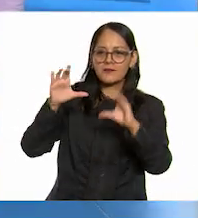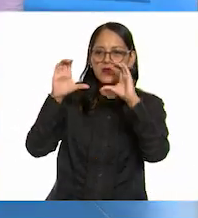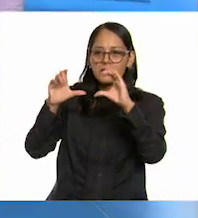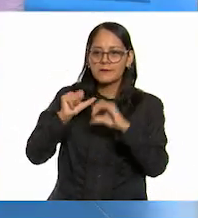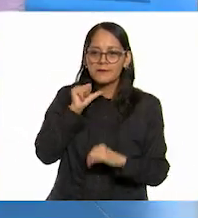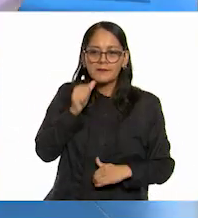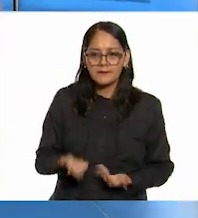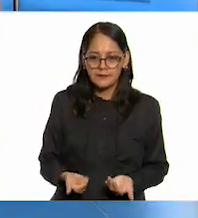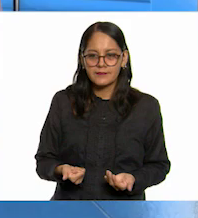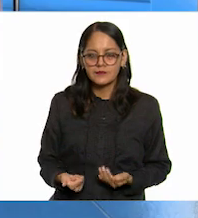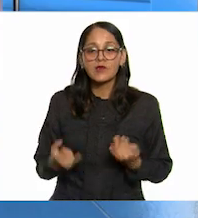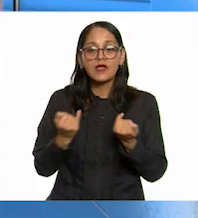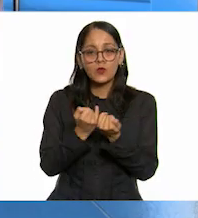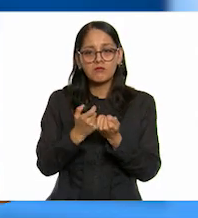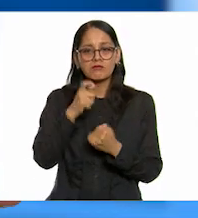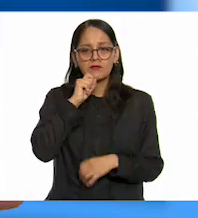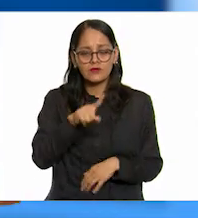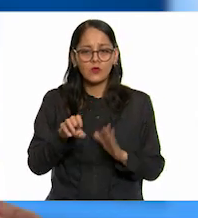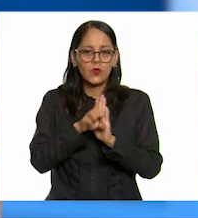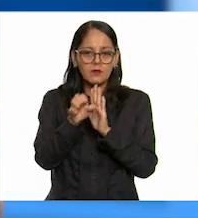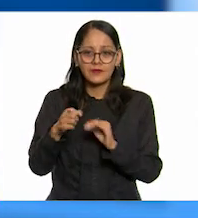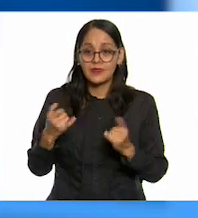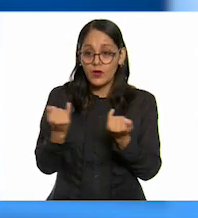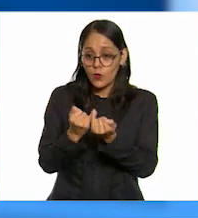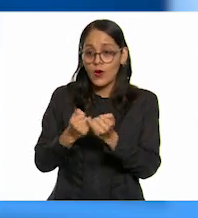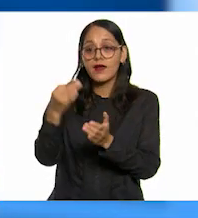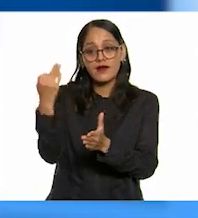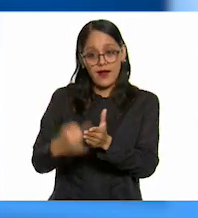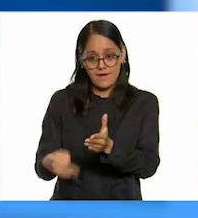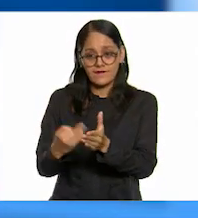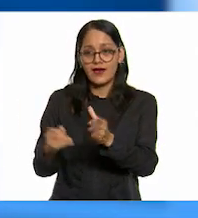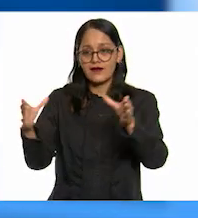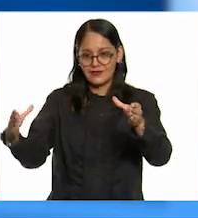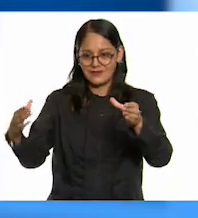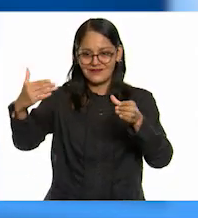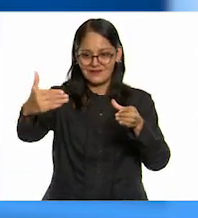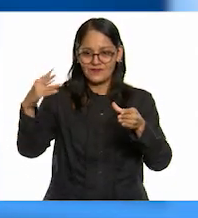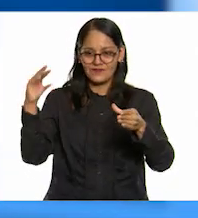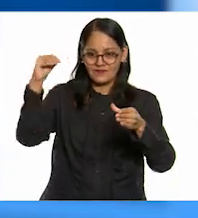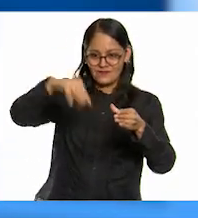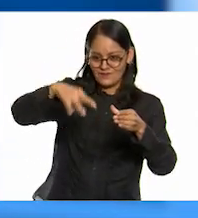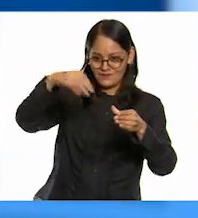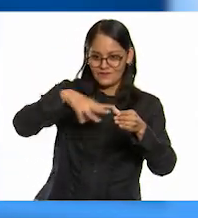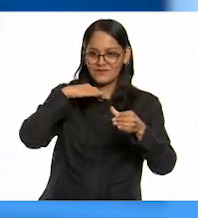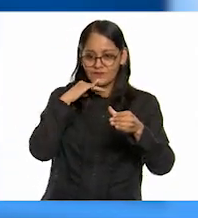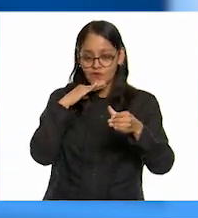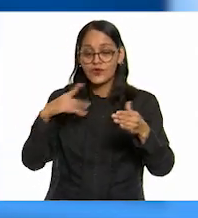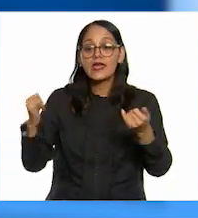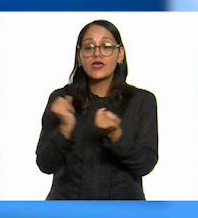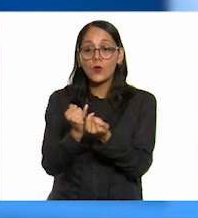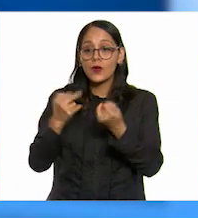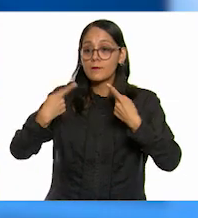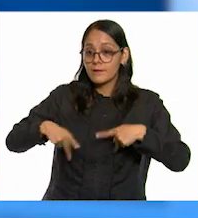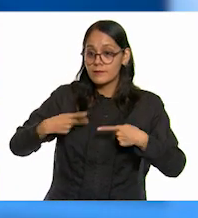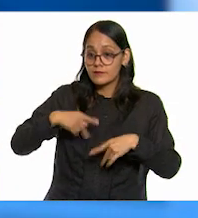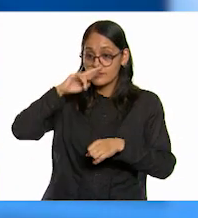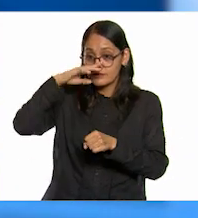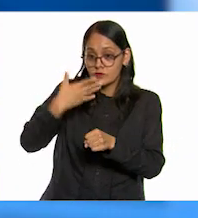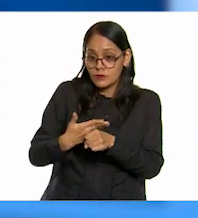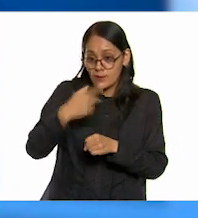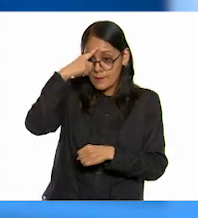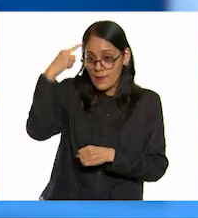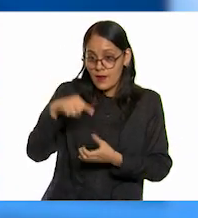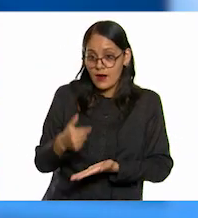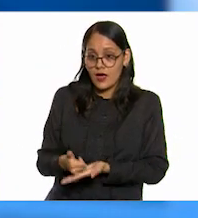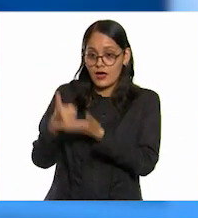podría ser que no hay contenedores suficientes o que no hay un buen sistema de recolección de basura en la playa